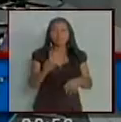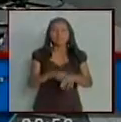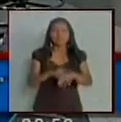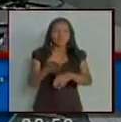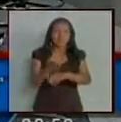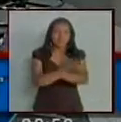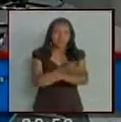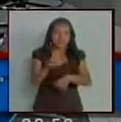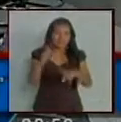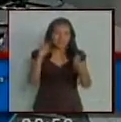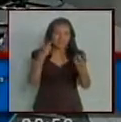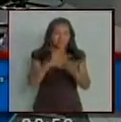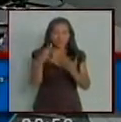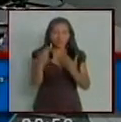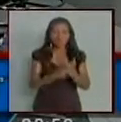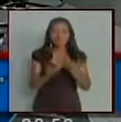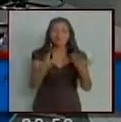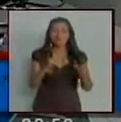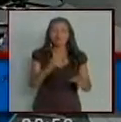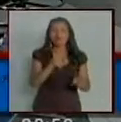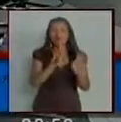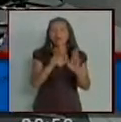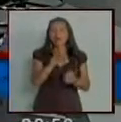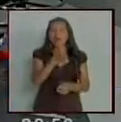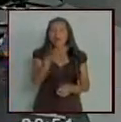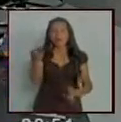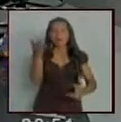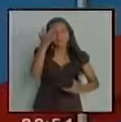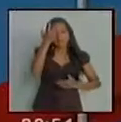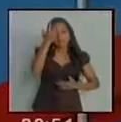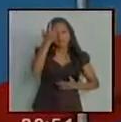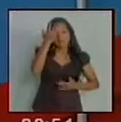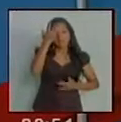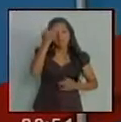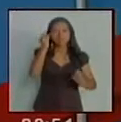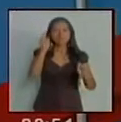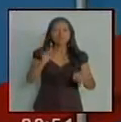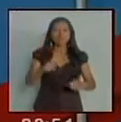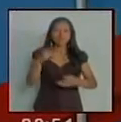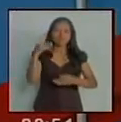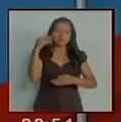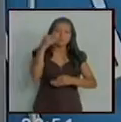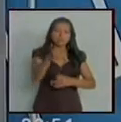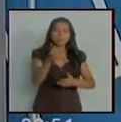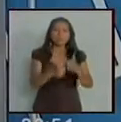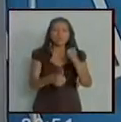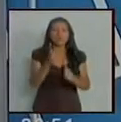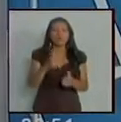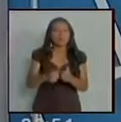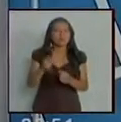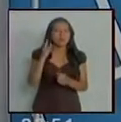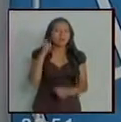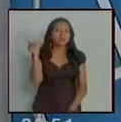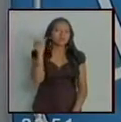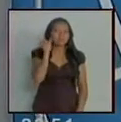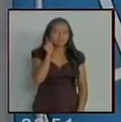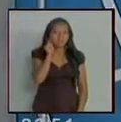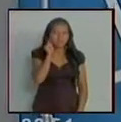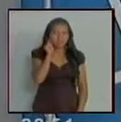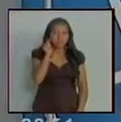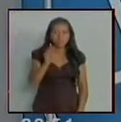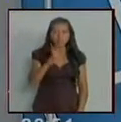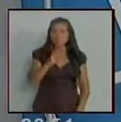usted hacía referencia que hay algunas enfermedades que en algún momento pueden desencadenar problemas en el oído, o sea que no todo